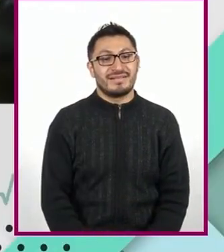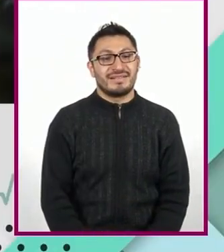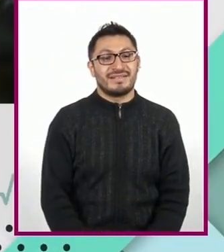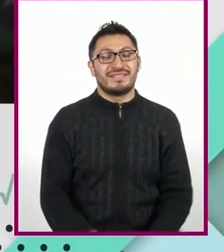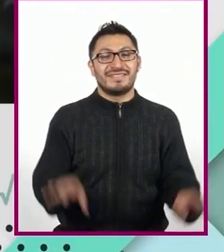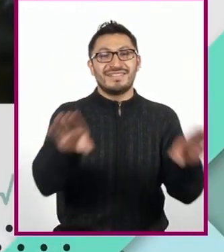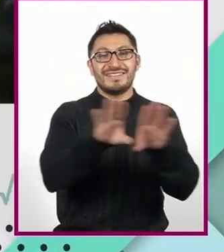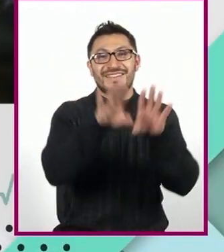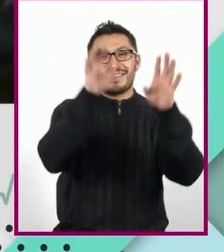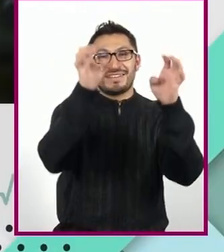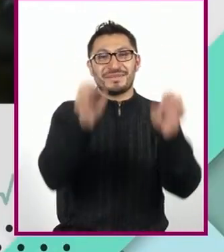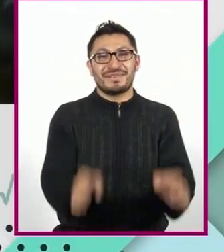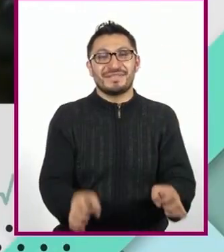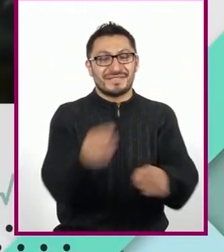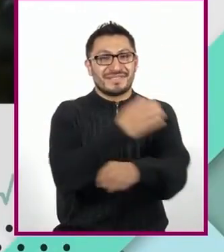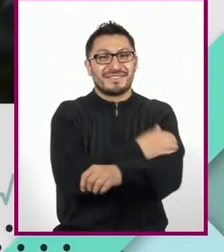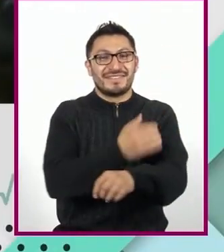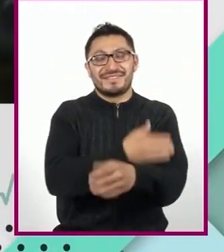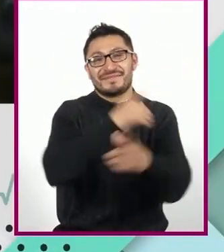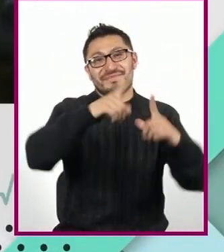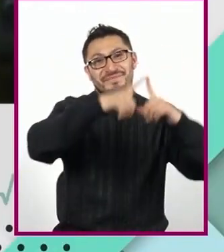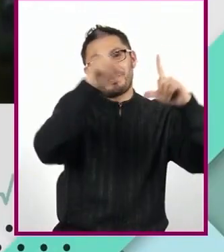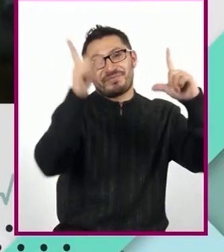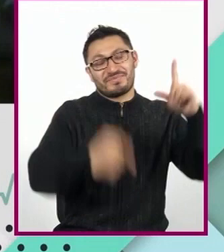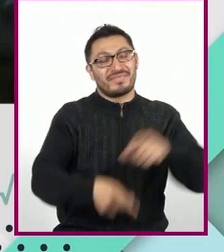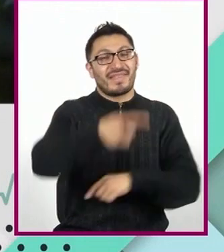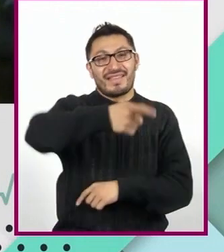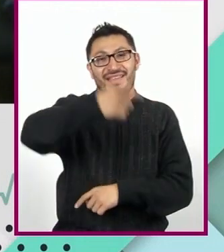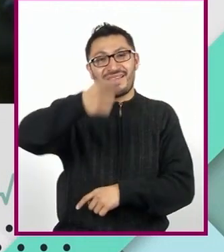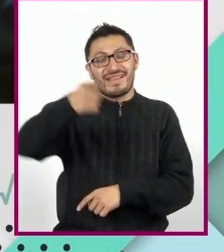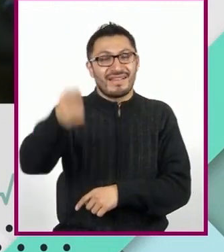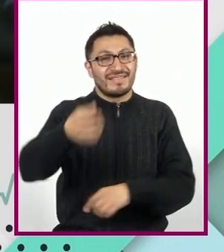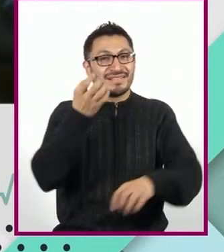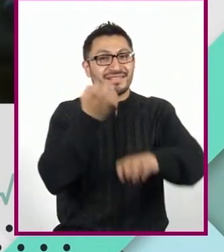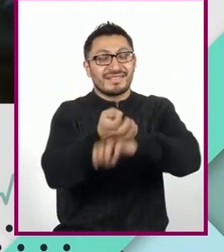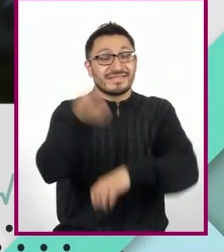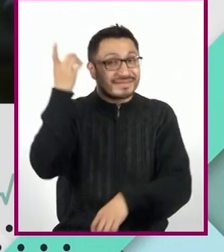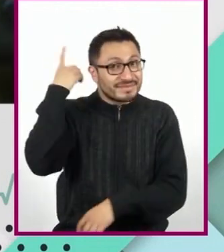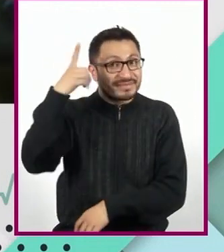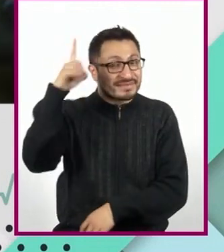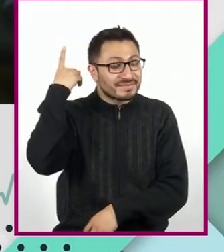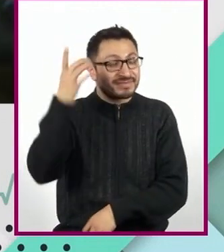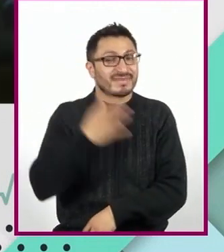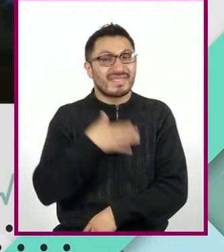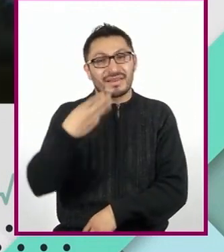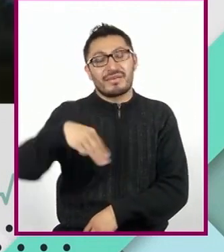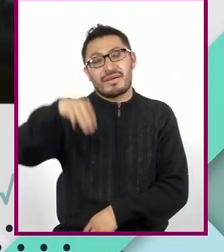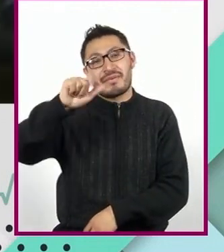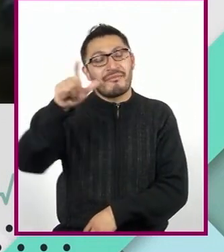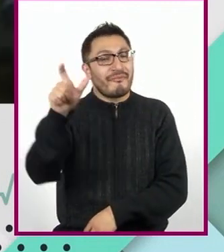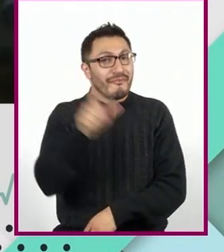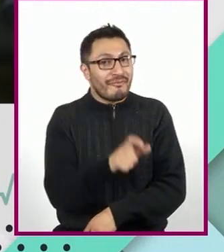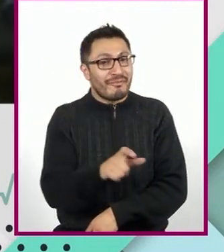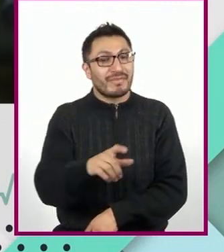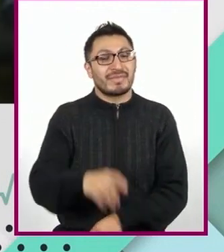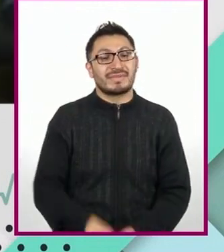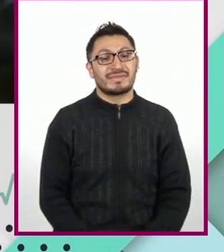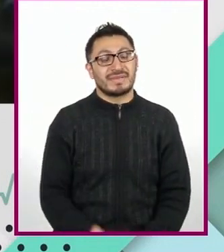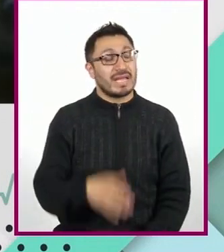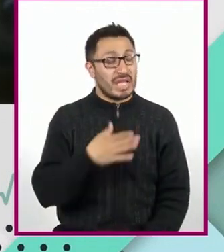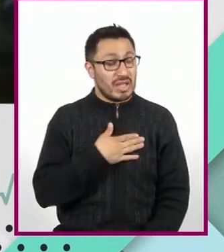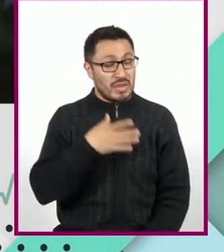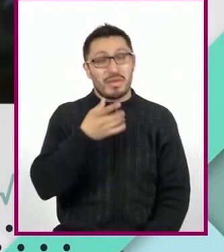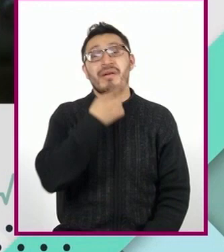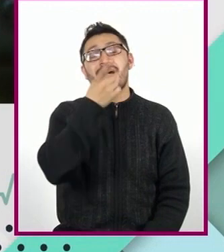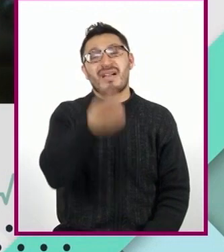¿Cómo están, compañeros y compañeras de todo el país? Saludos desde el estado de Durango. Mi nombre es Max y hoy es mi turno para hablar. Y